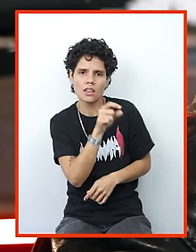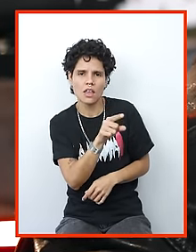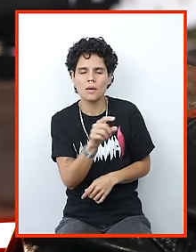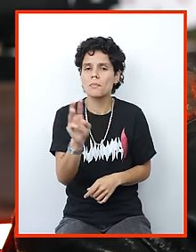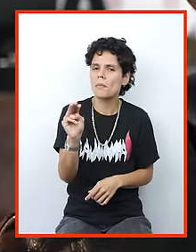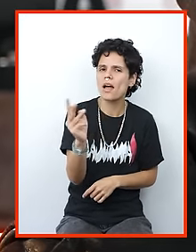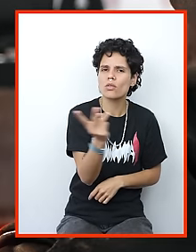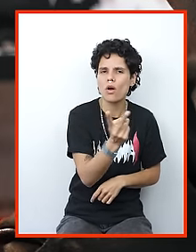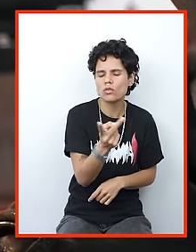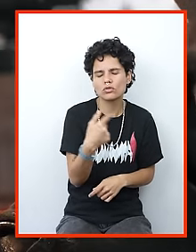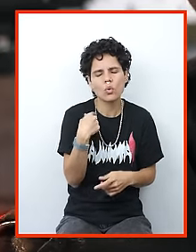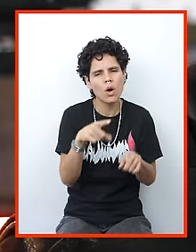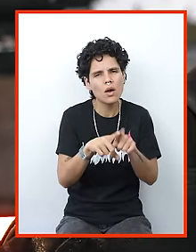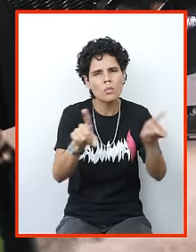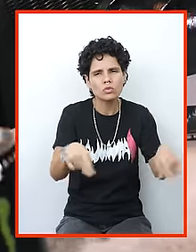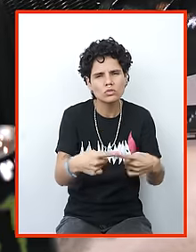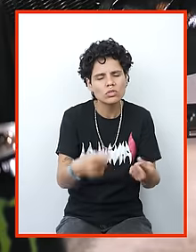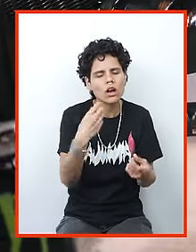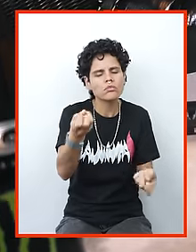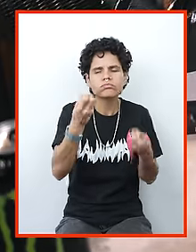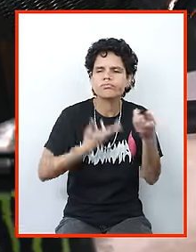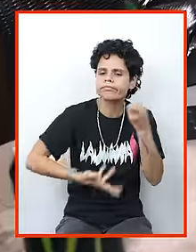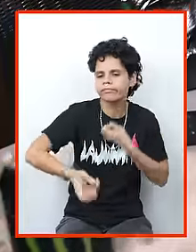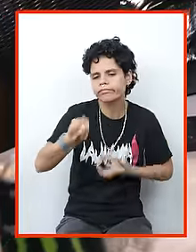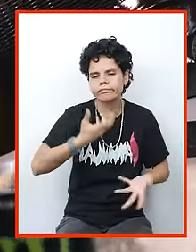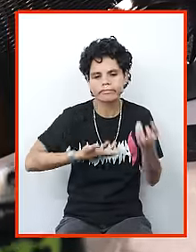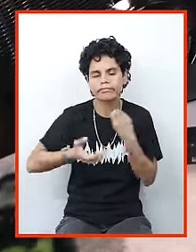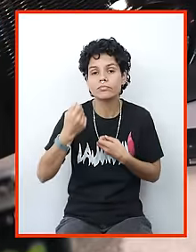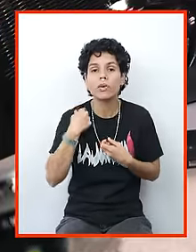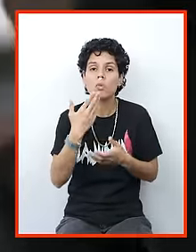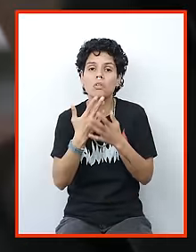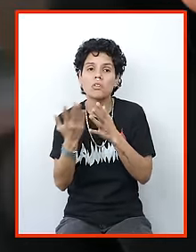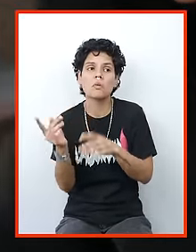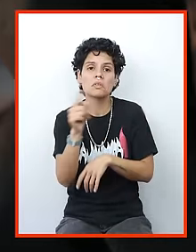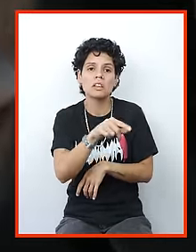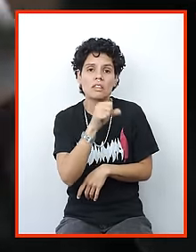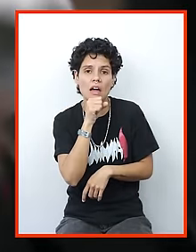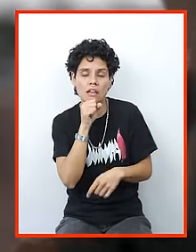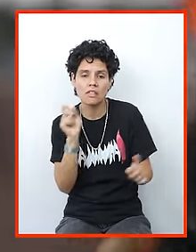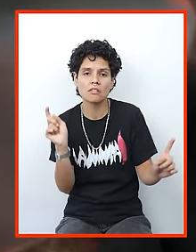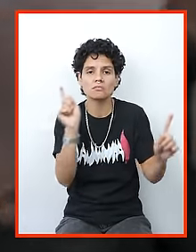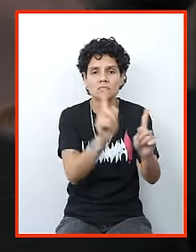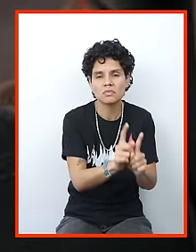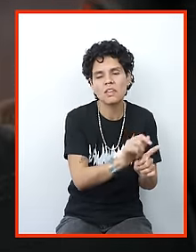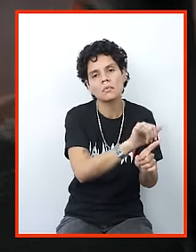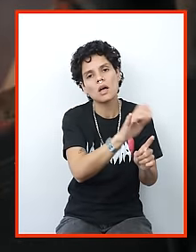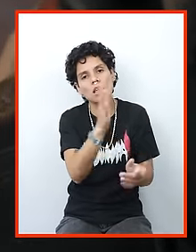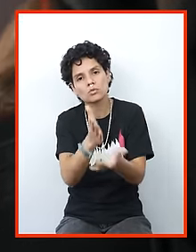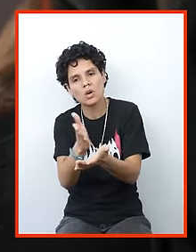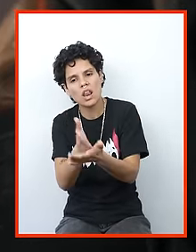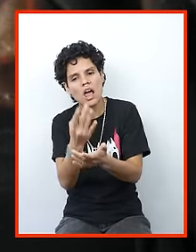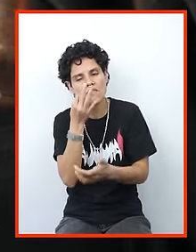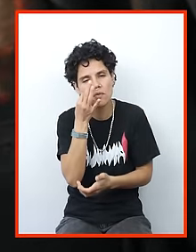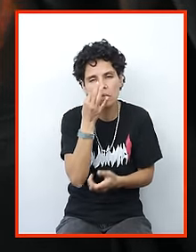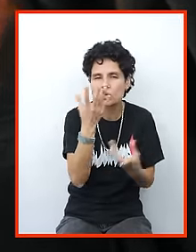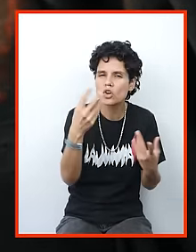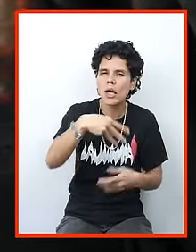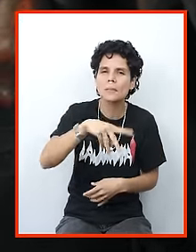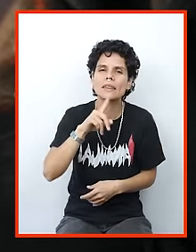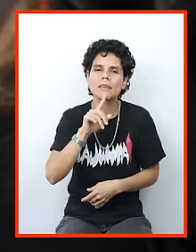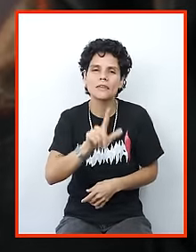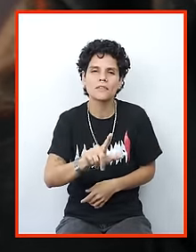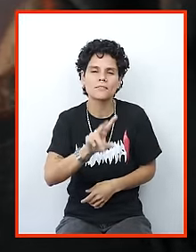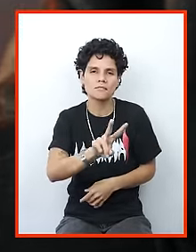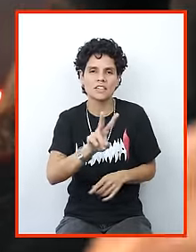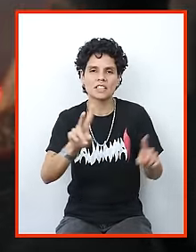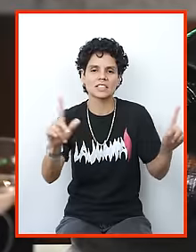como que me inculcaron harto como la música. Y nada, yo me iba a quedar donde mi tata siempre, a esperar ir a la escuela y veía harto en TV.